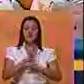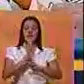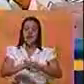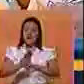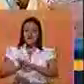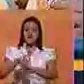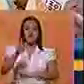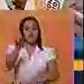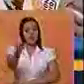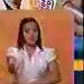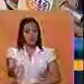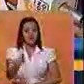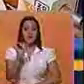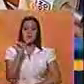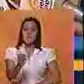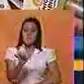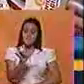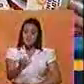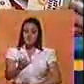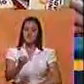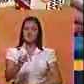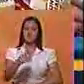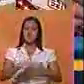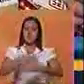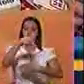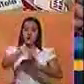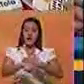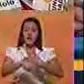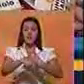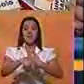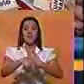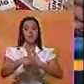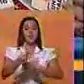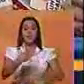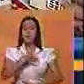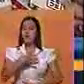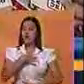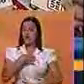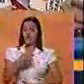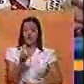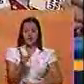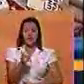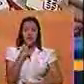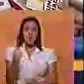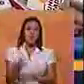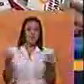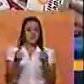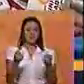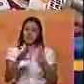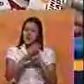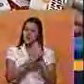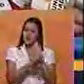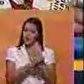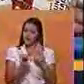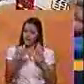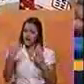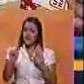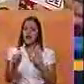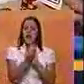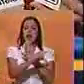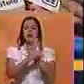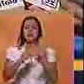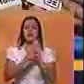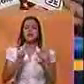pide también que en ese tipo de programas que no pueden hacer campaña, eso está en la norma, esto está establecido en el artículo